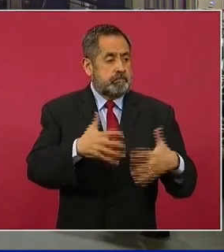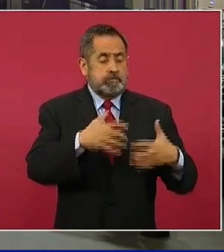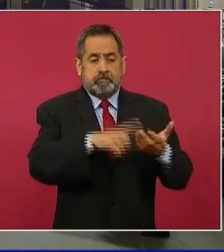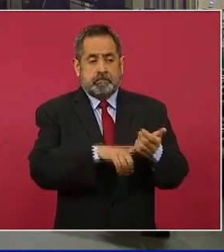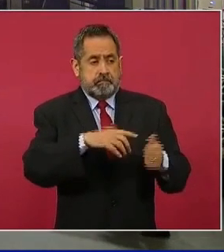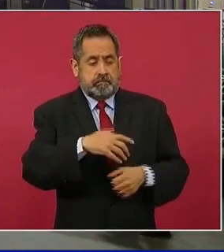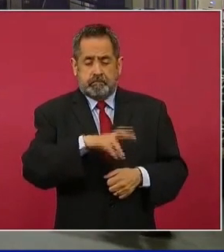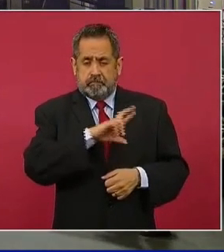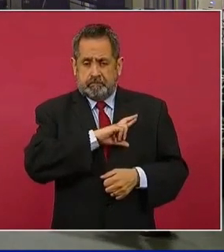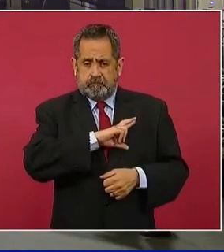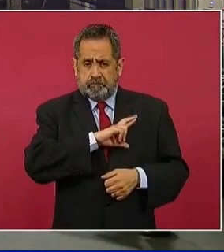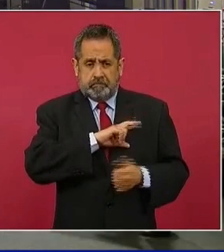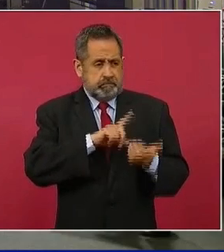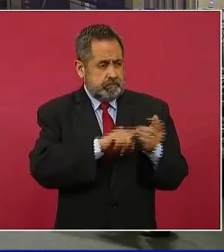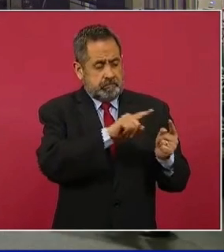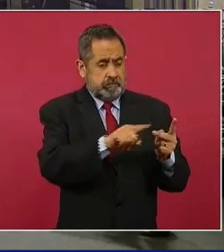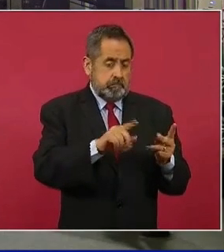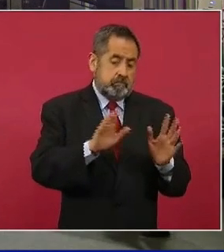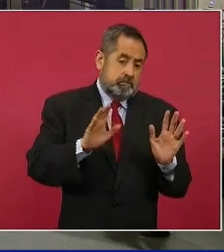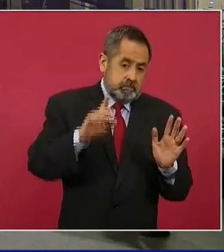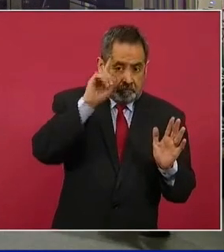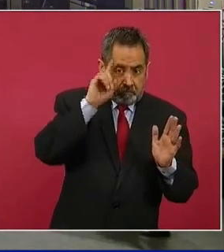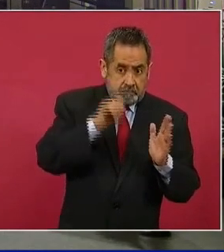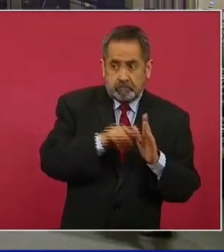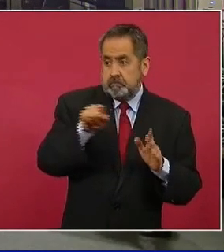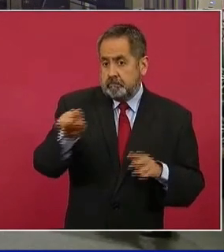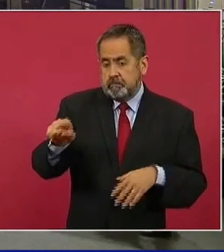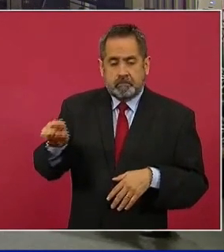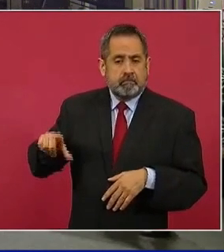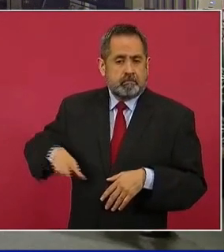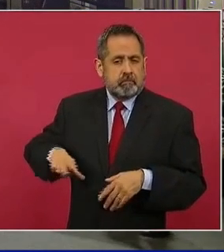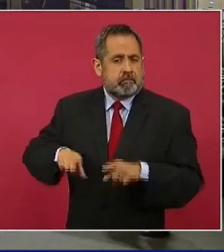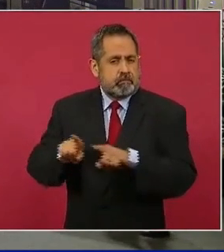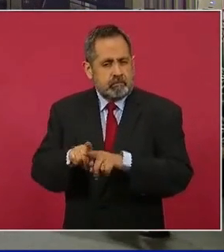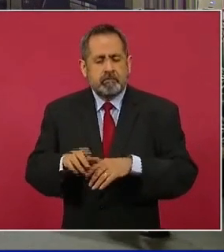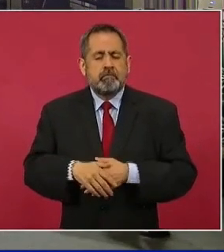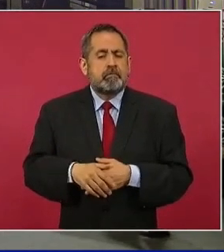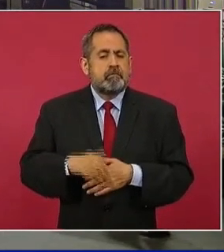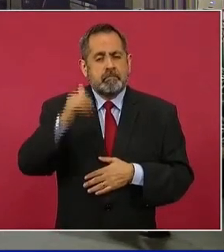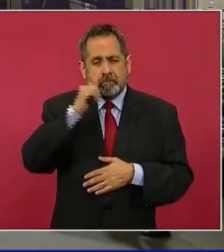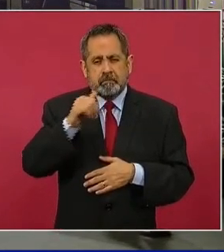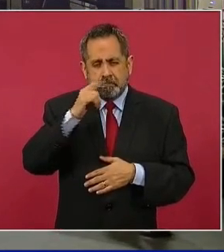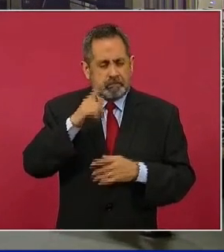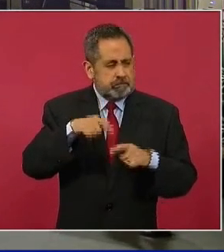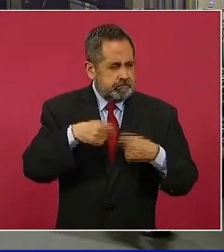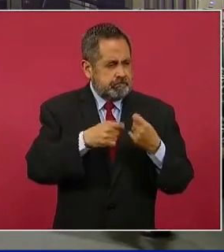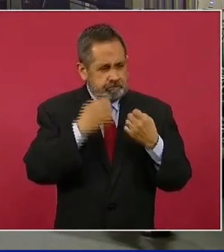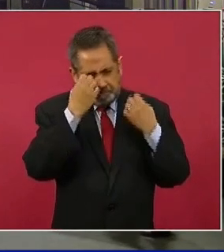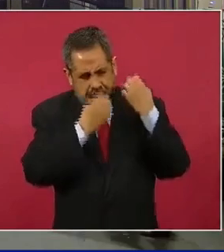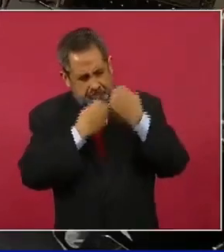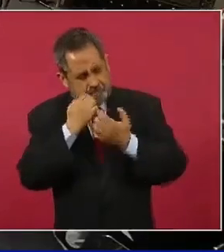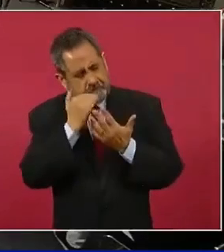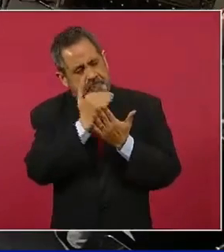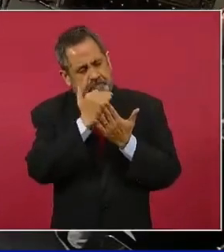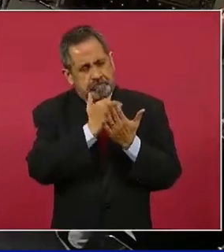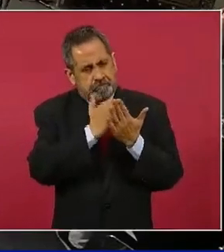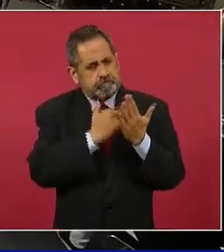y debe ser también en las instancias de gobierno, siempre que va a haber un reclutamiento y se requieren